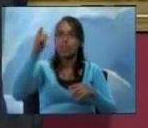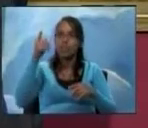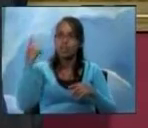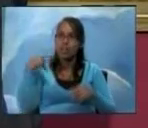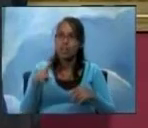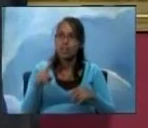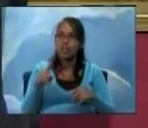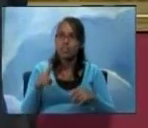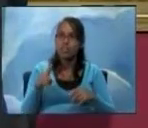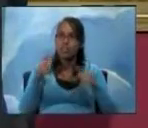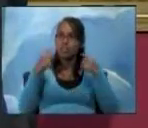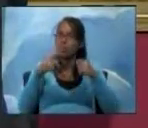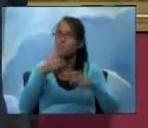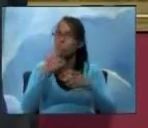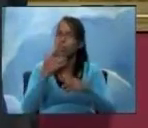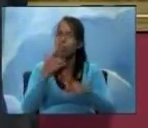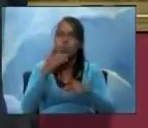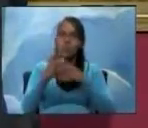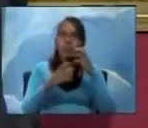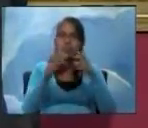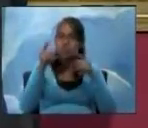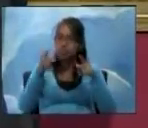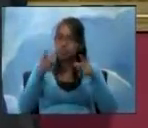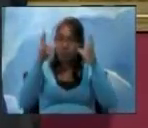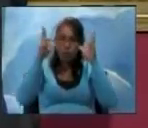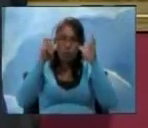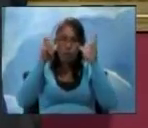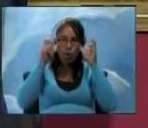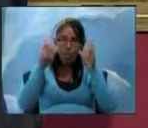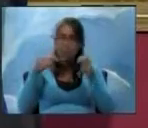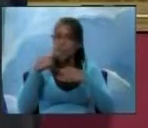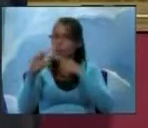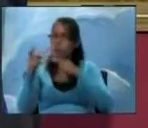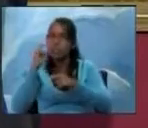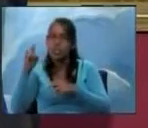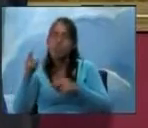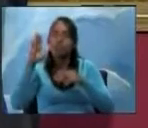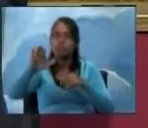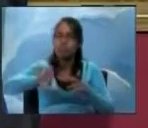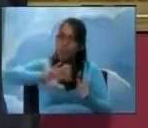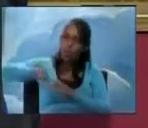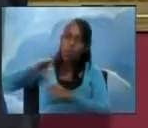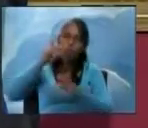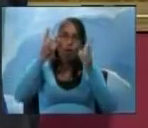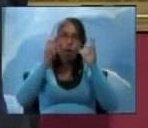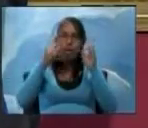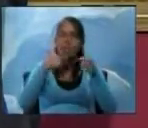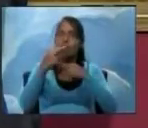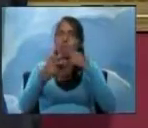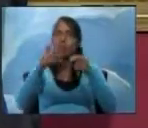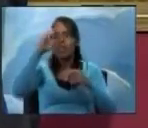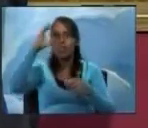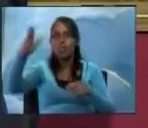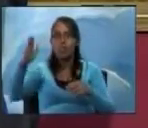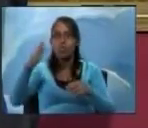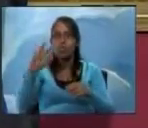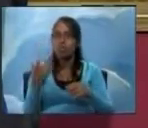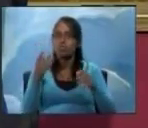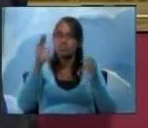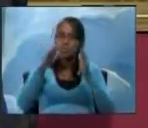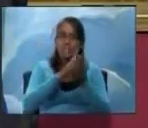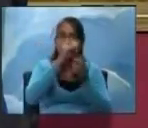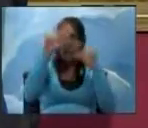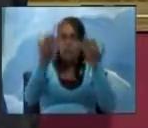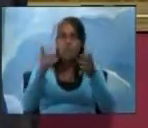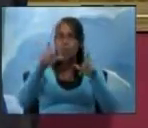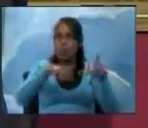te va pasando por algún problemita, no oiga, no te intimide, oiga la voz de Dios. Venga, oiga la voz de Dios, dele lugar